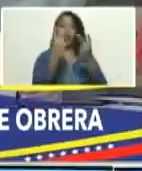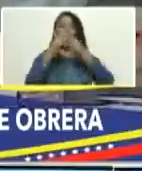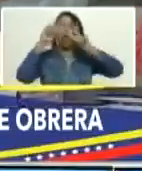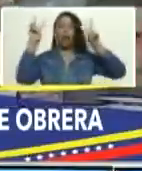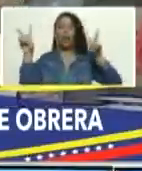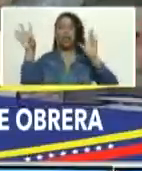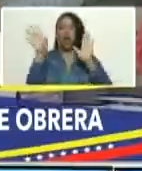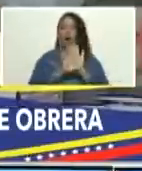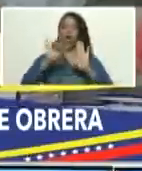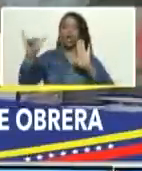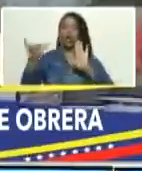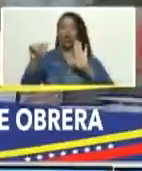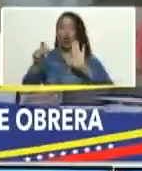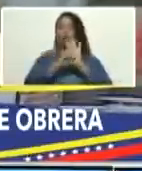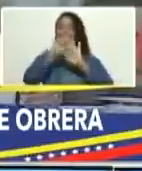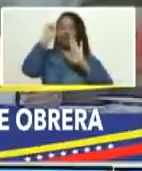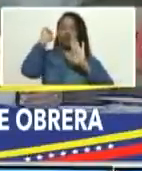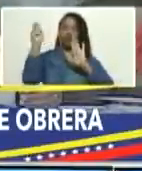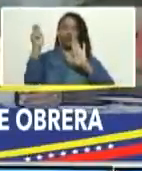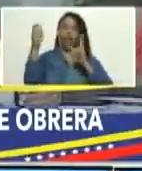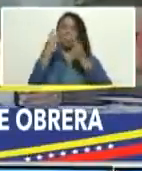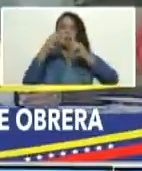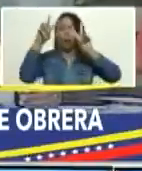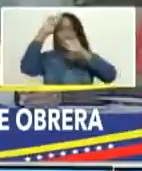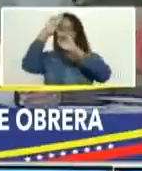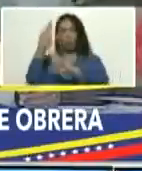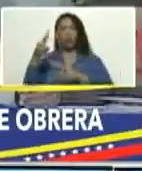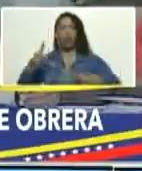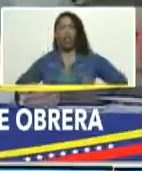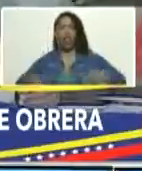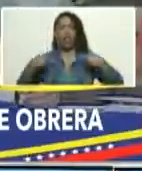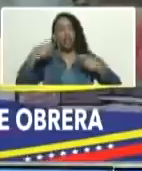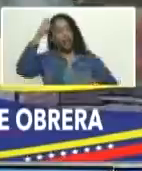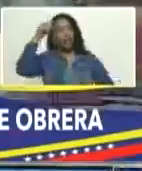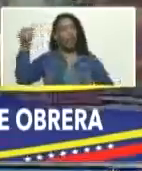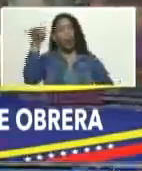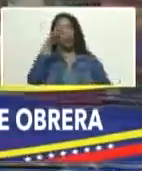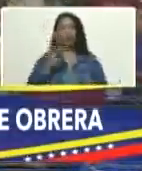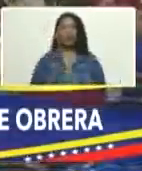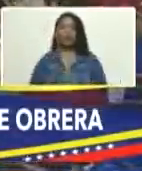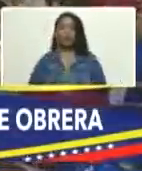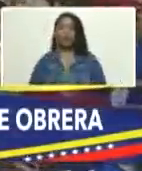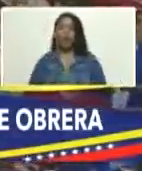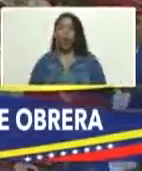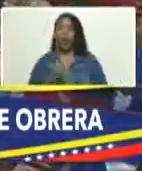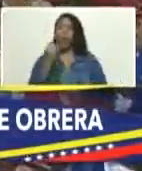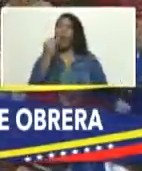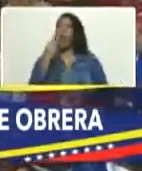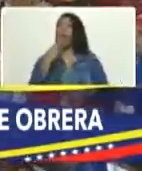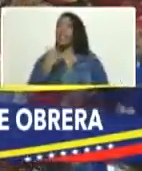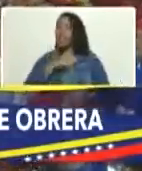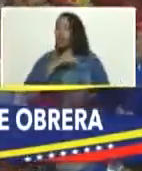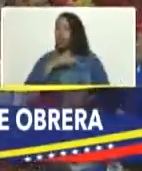la constitución, del respeto de la vida del pueblo. ¿Cuántas batallas hemos dado?